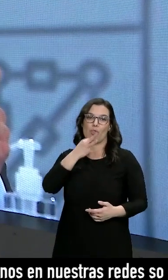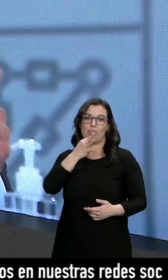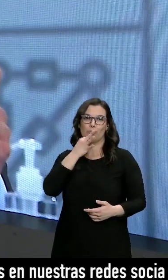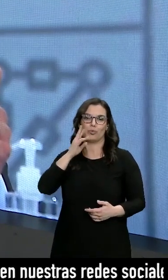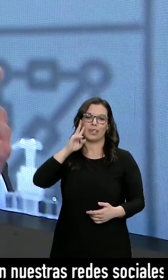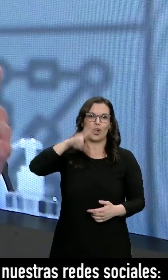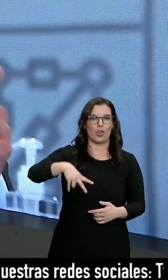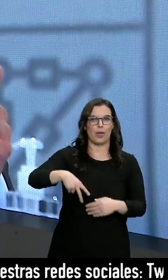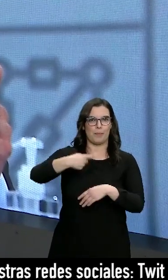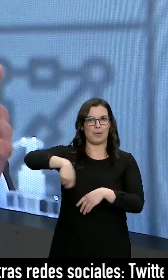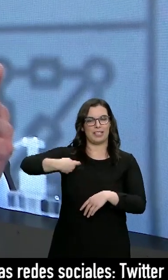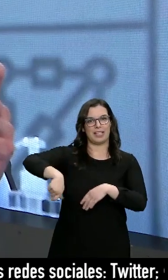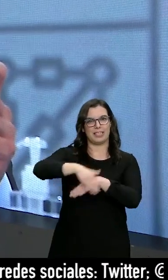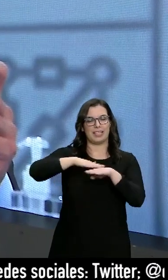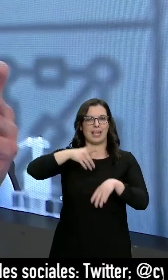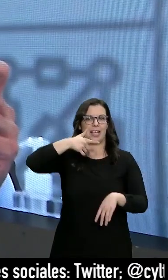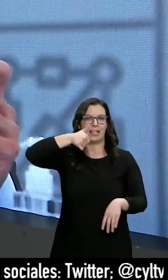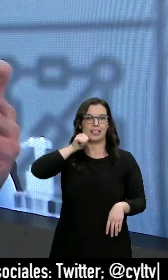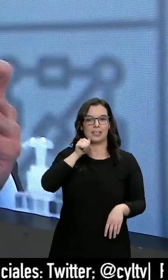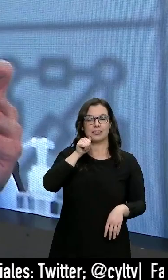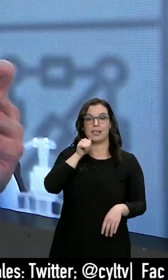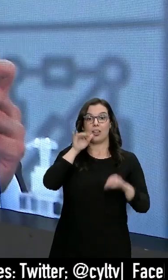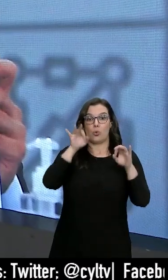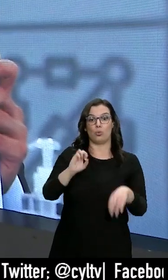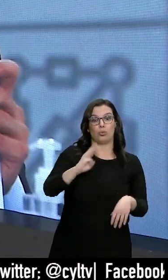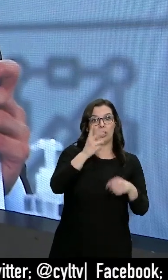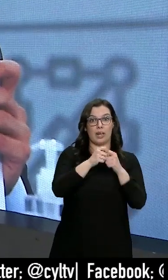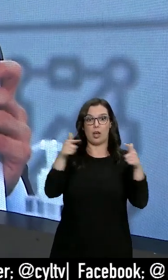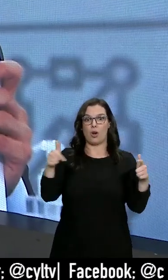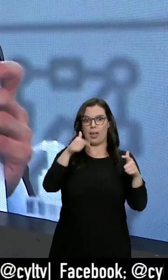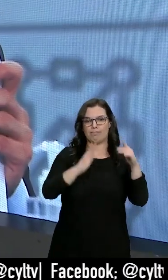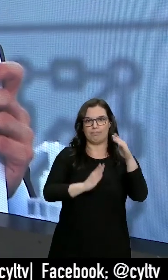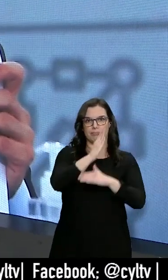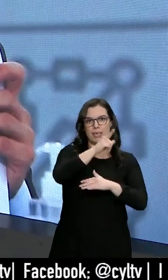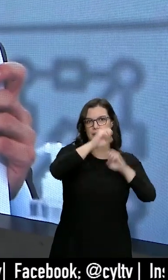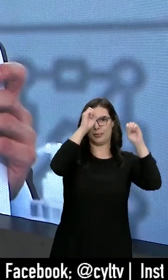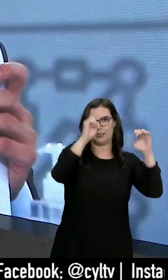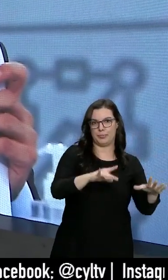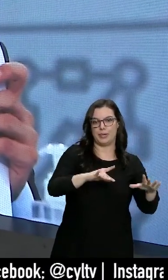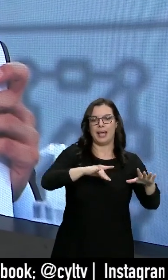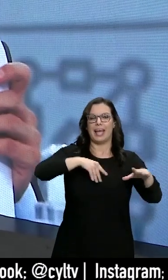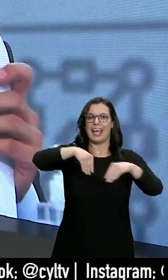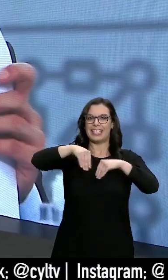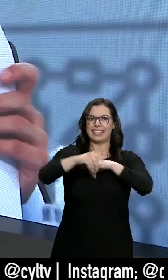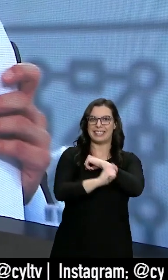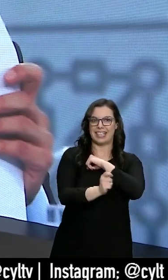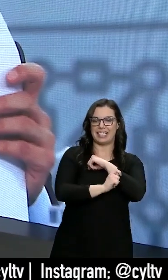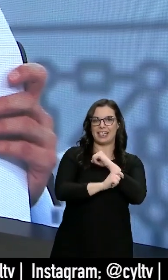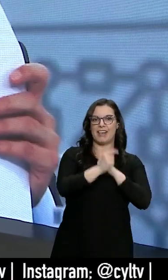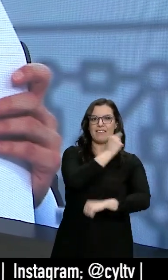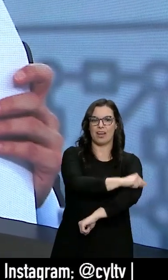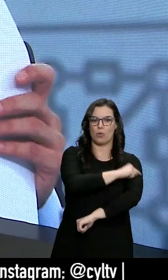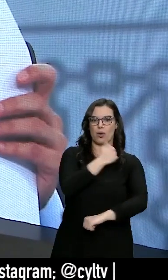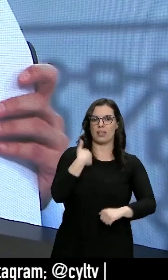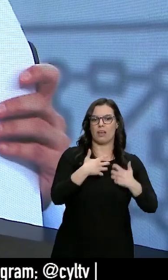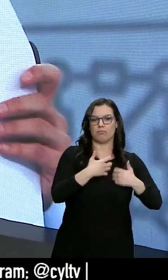del presidente Sánchez y ya deja su cargo en plena tercera ola, con la estrategia de vacunación ya en marcha y entre críticas de la oposición